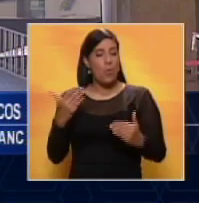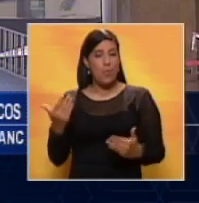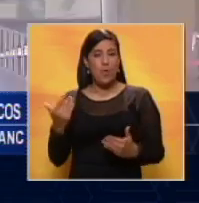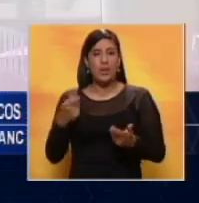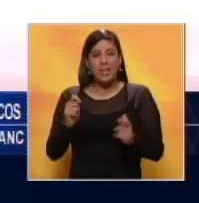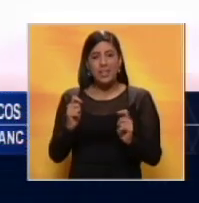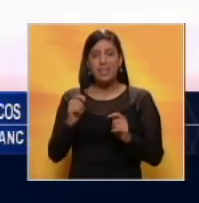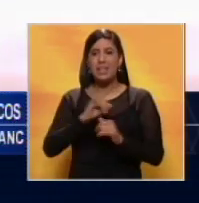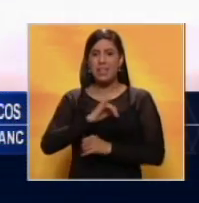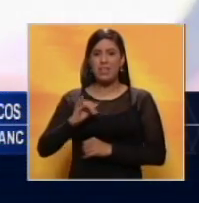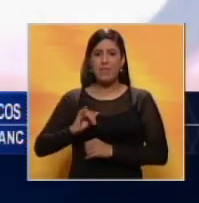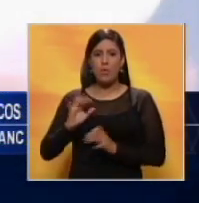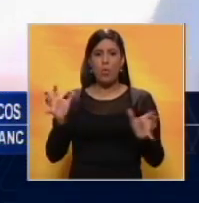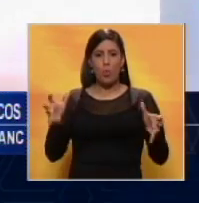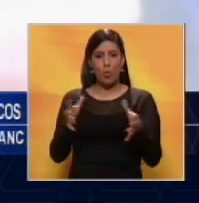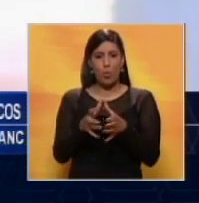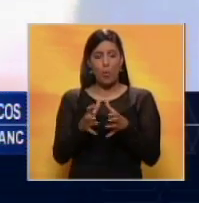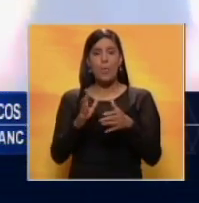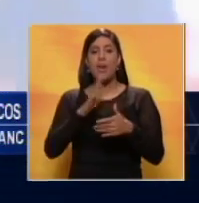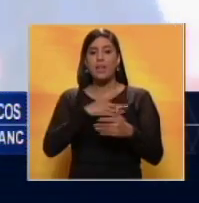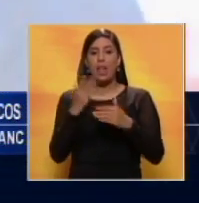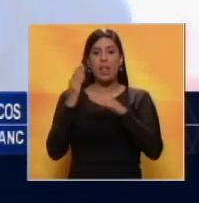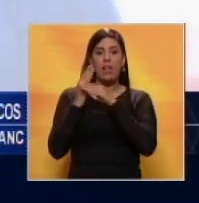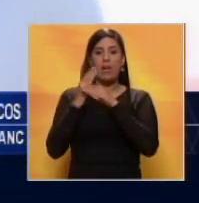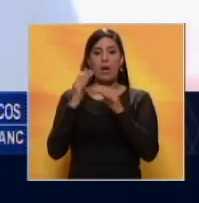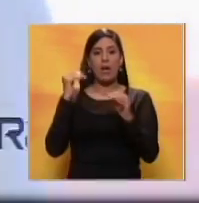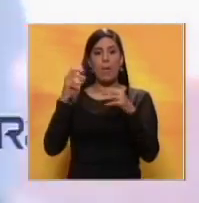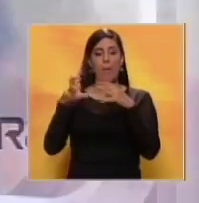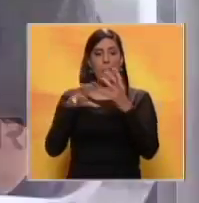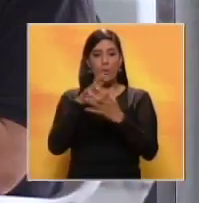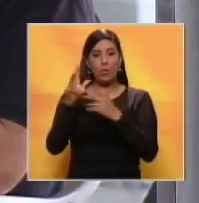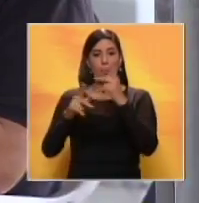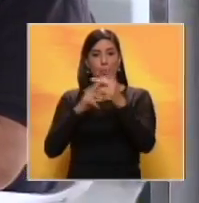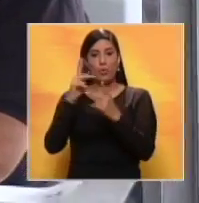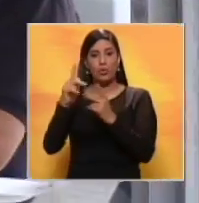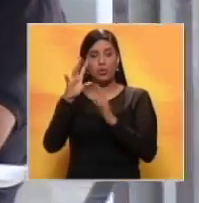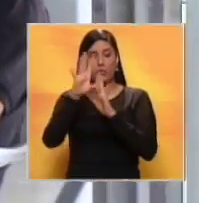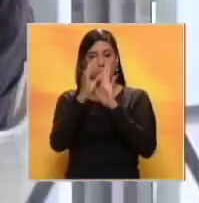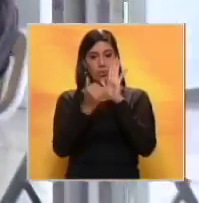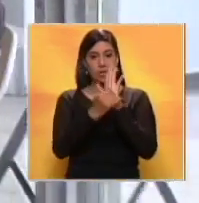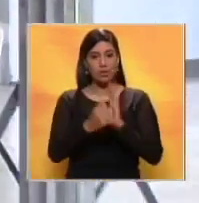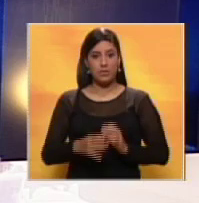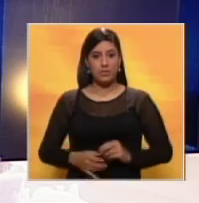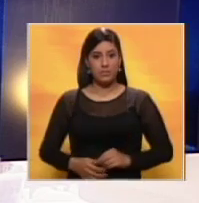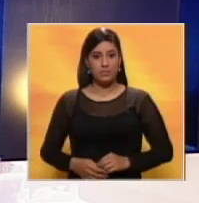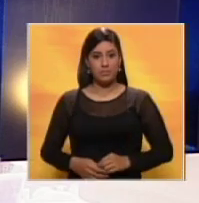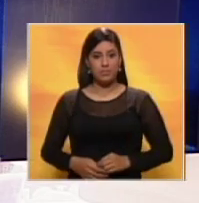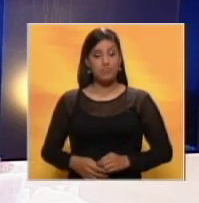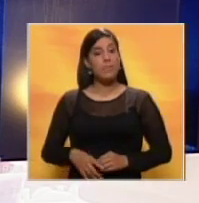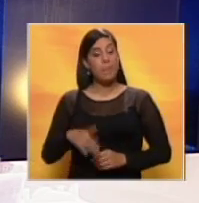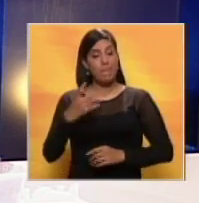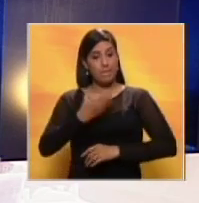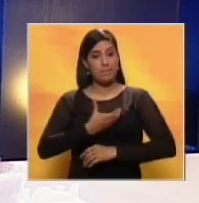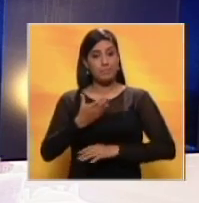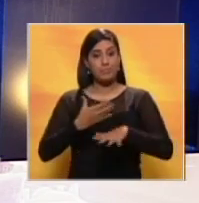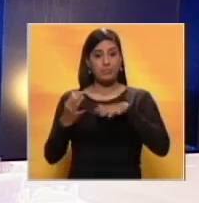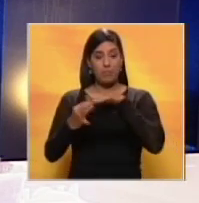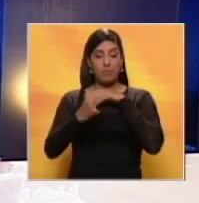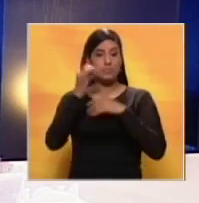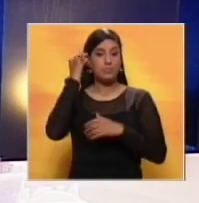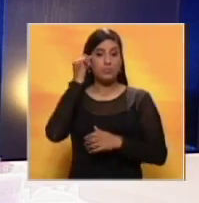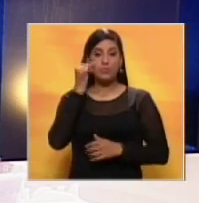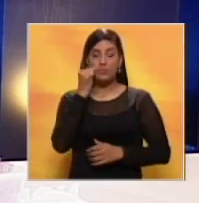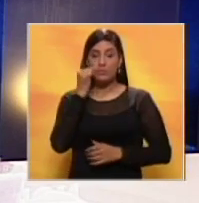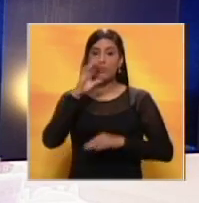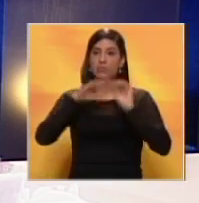los intentos individuales y de grupos por impedir o interrumpir el proceso constituyente. El alcalde del municipio de Sucre,